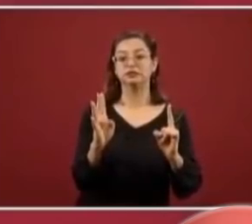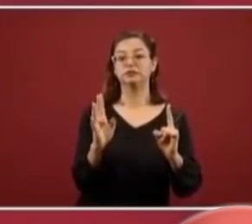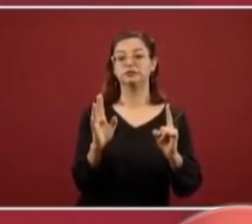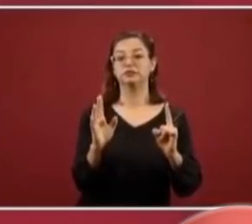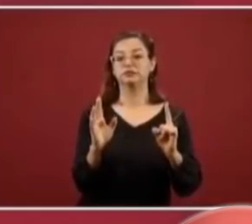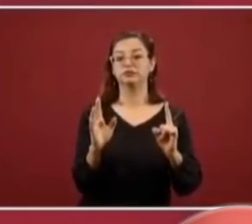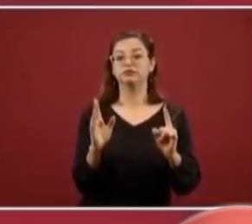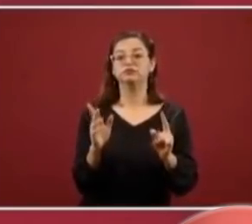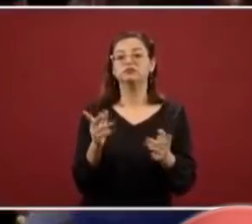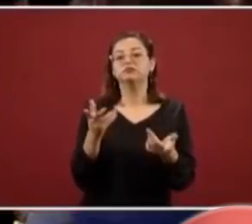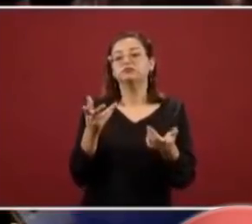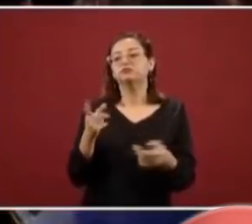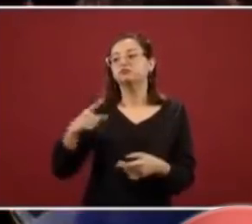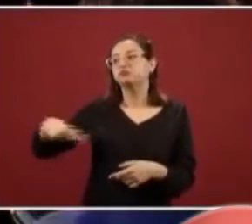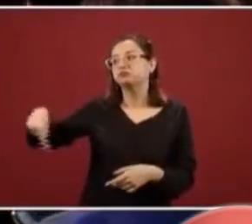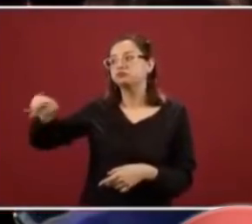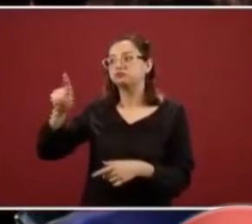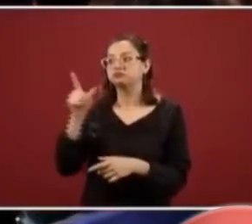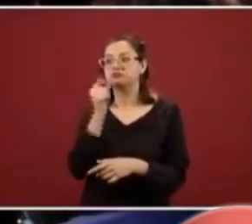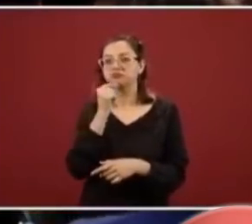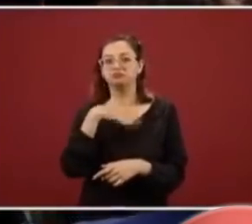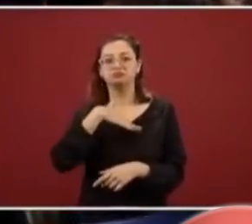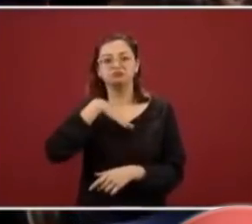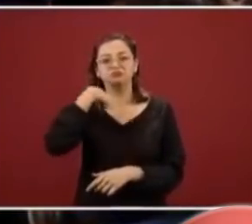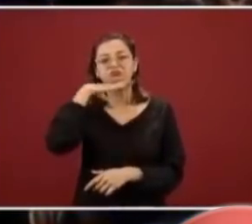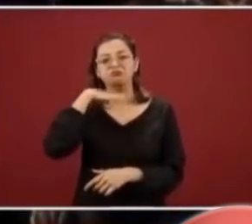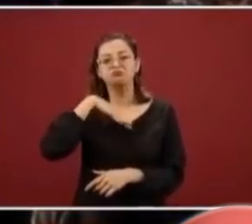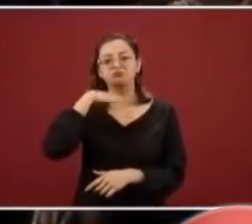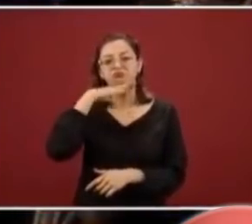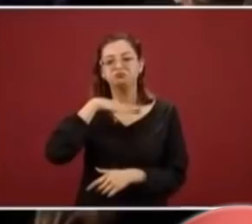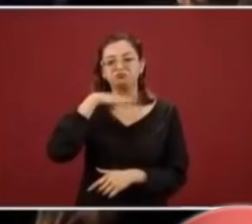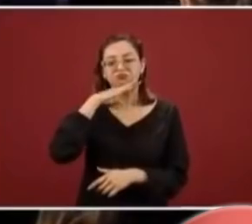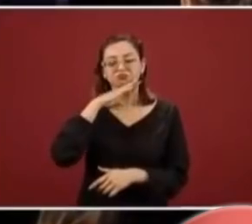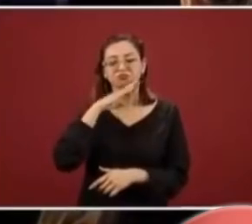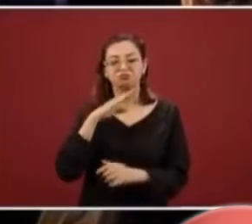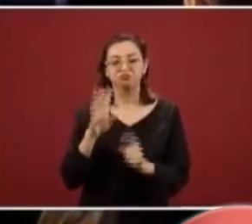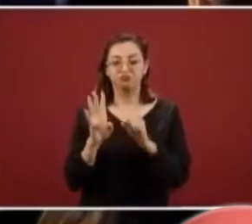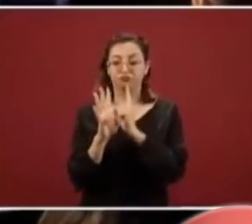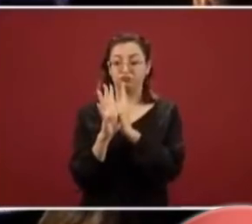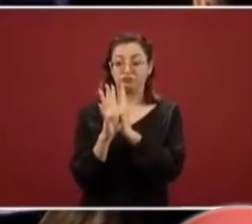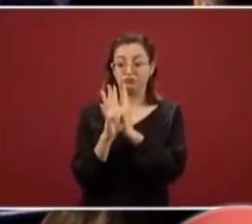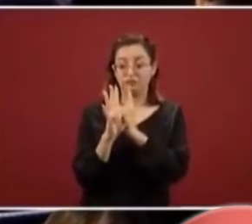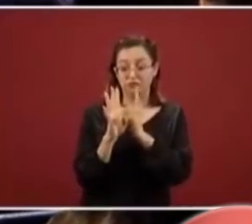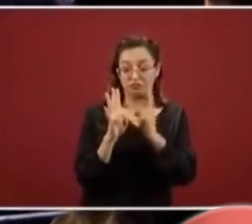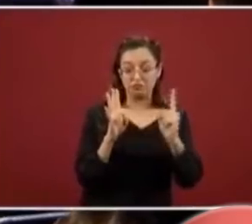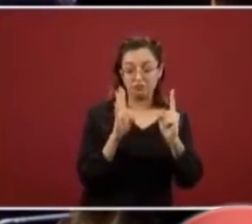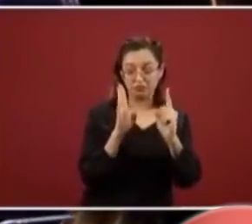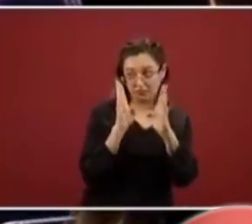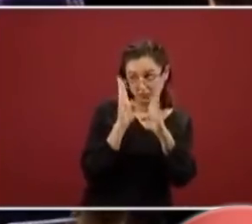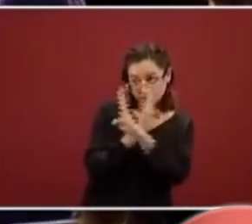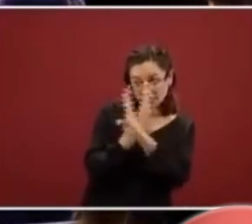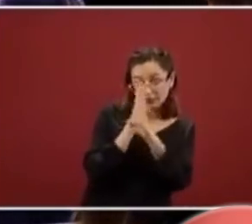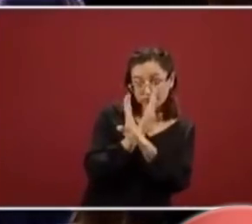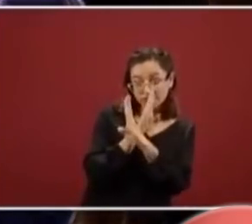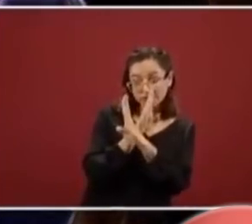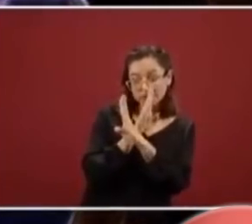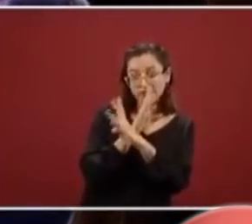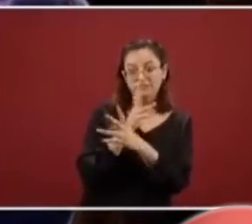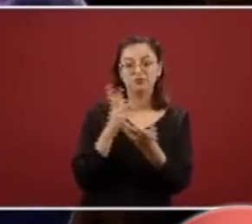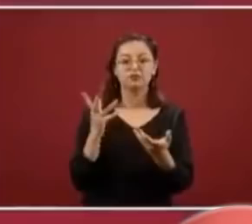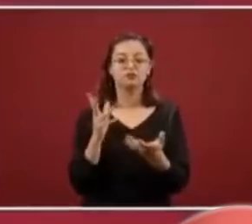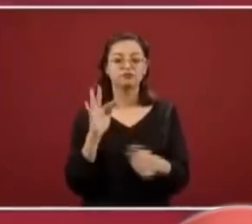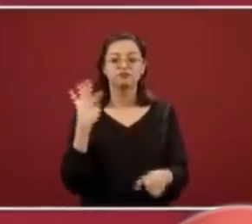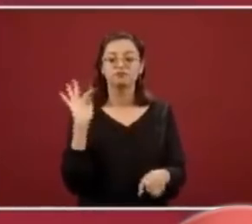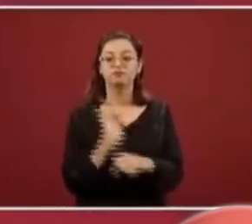y los que lo llevaban no se dieron cuenta, se escondió y se salvó.